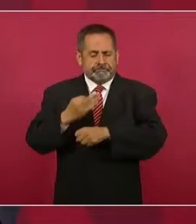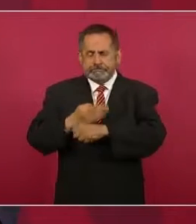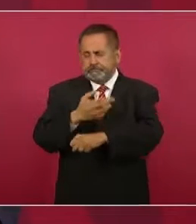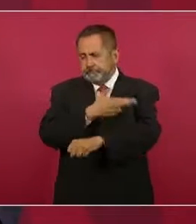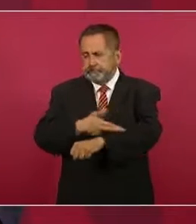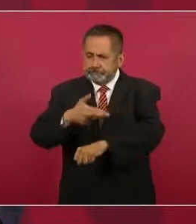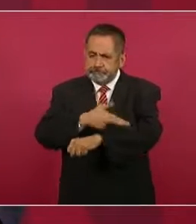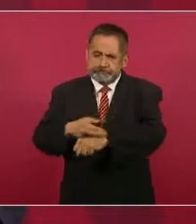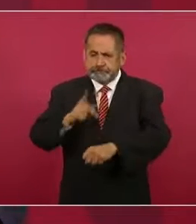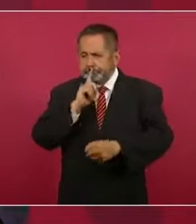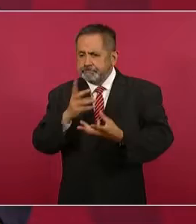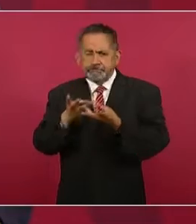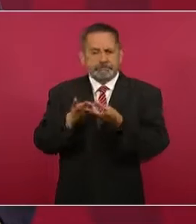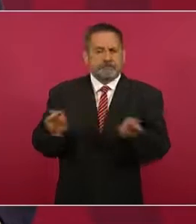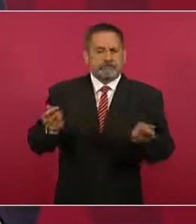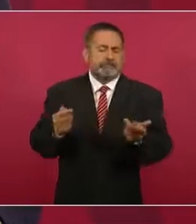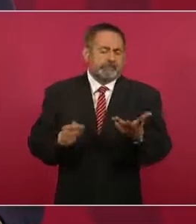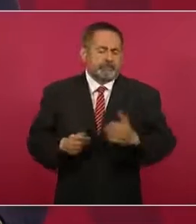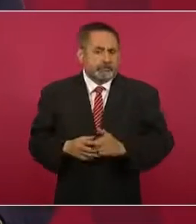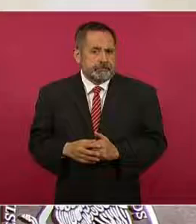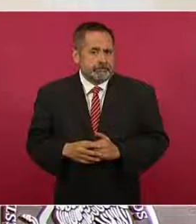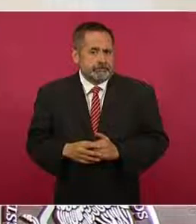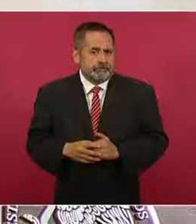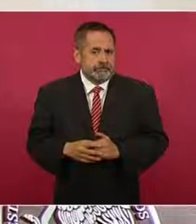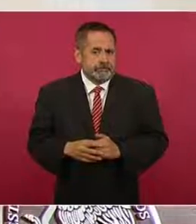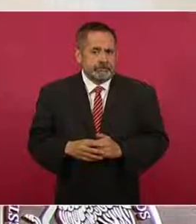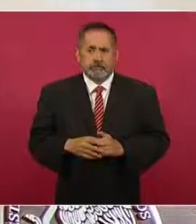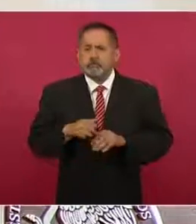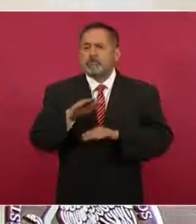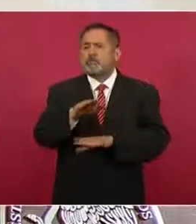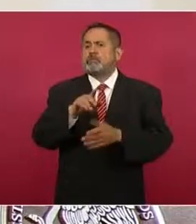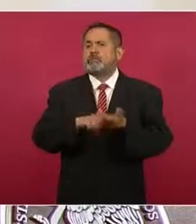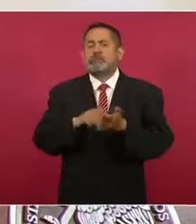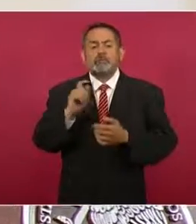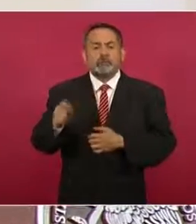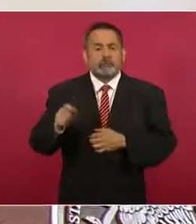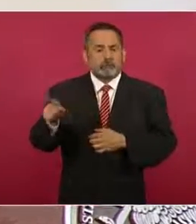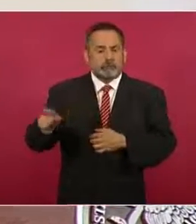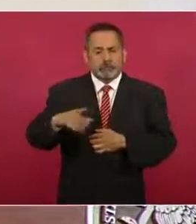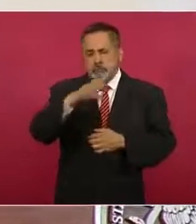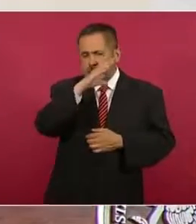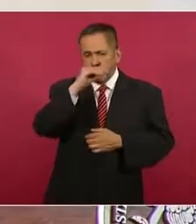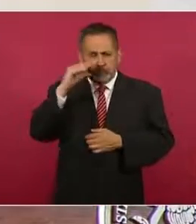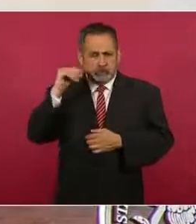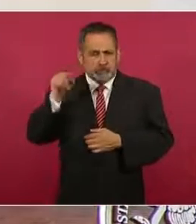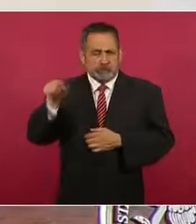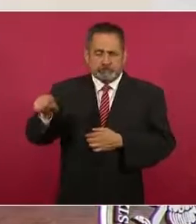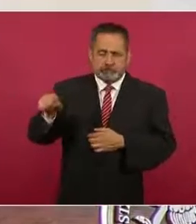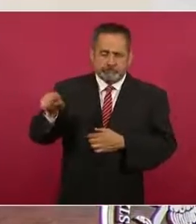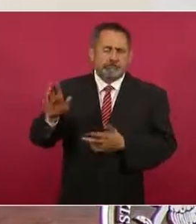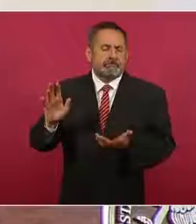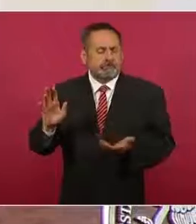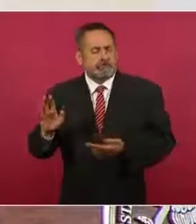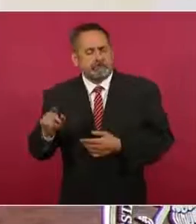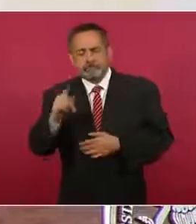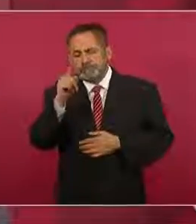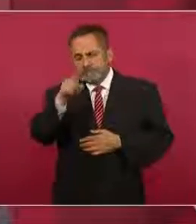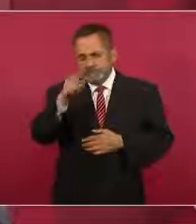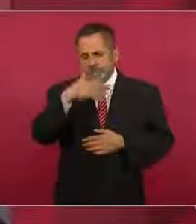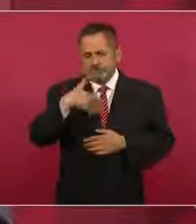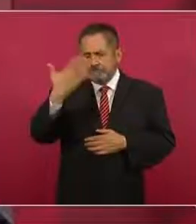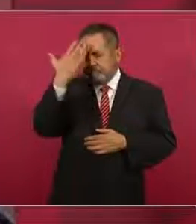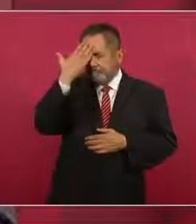resolviendo. En el caso de Cuba, pues ustedes